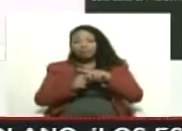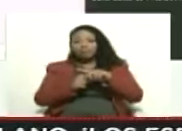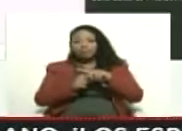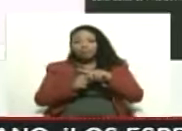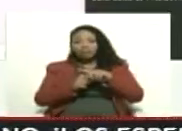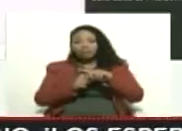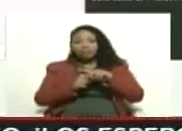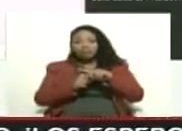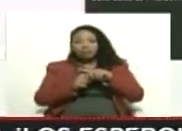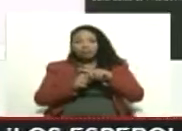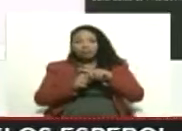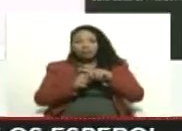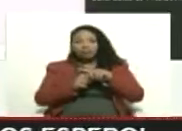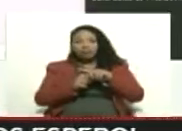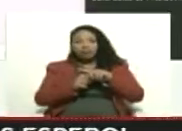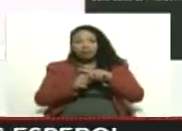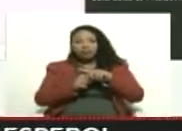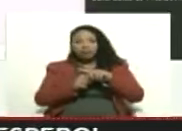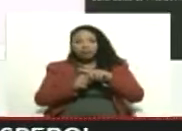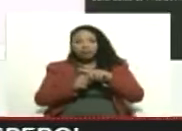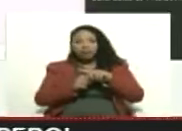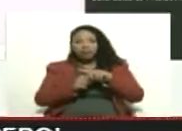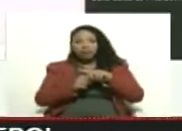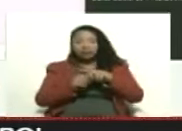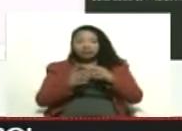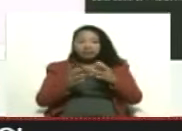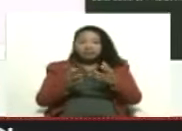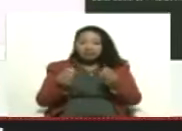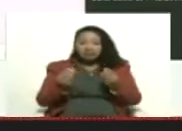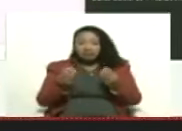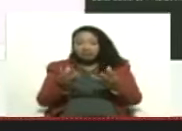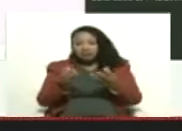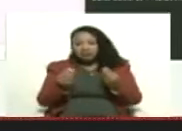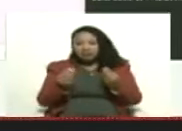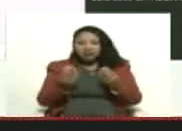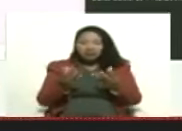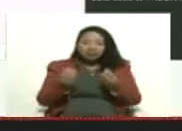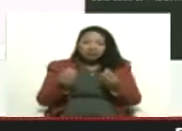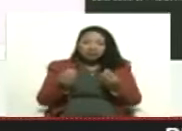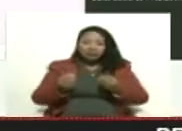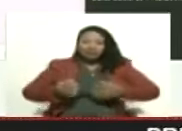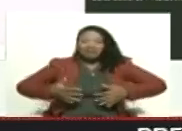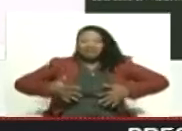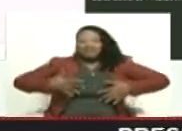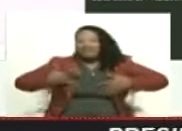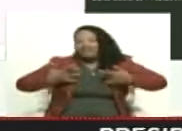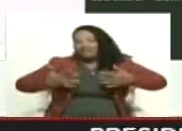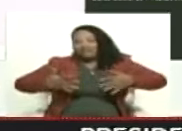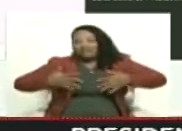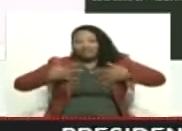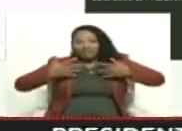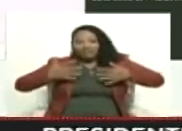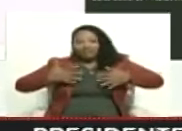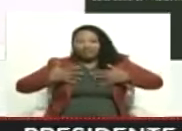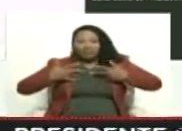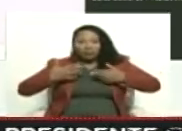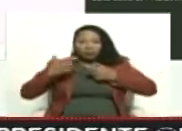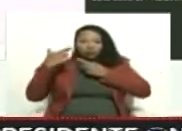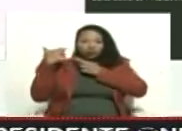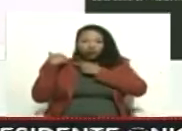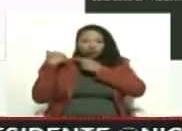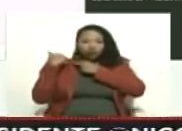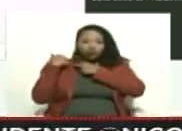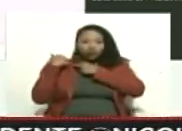mucha con mucha mucho entusiasmo con tareas muy claras